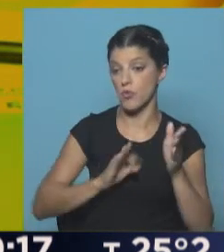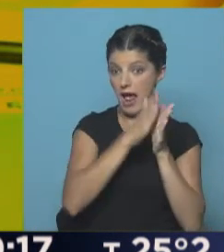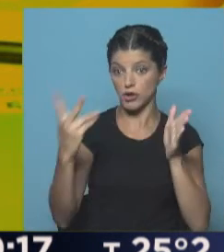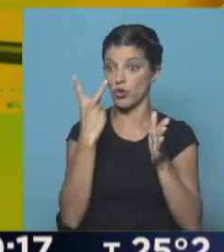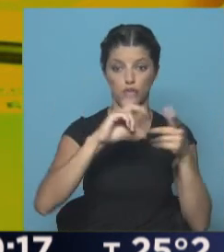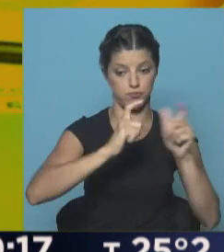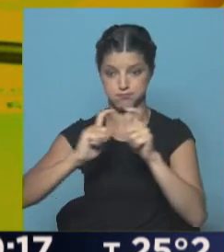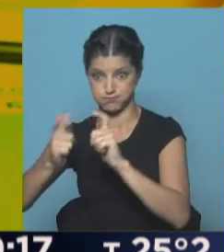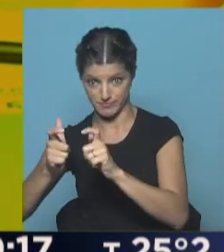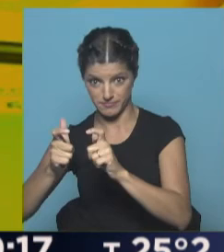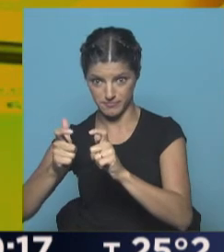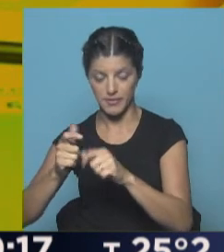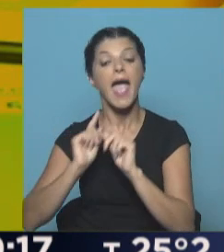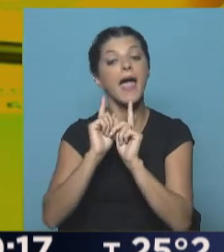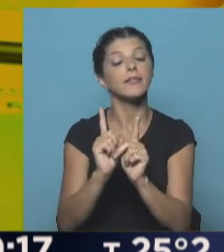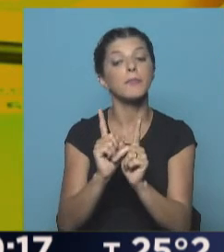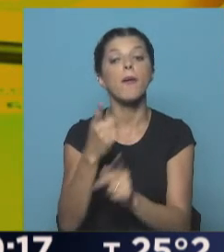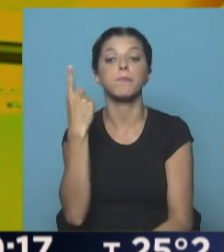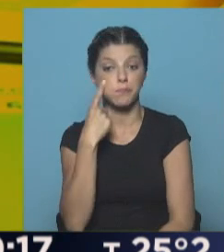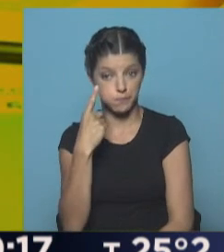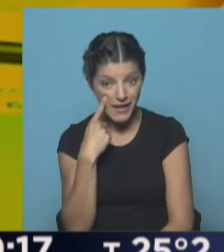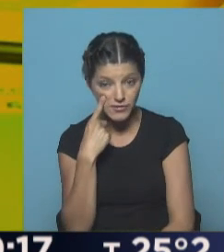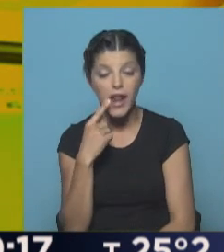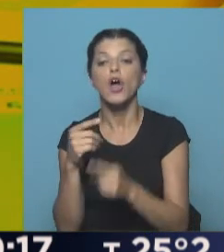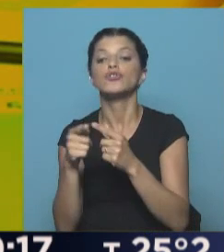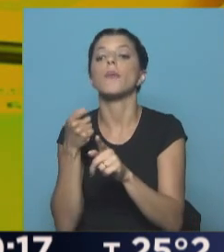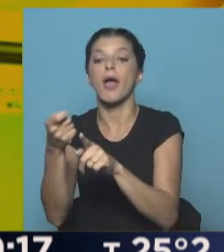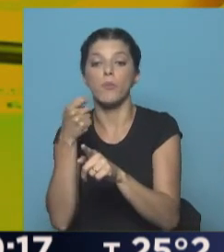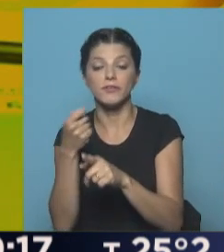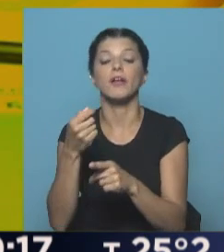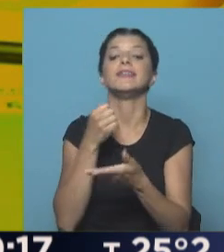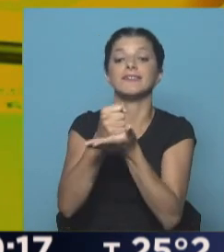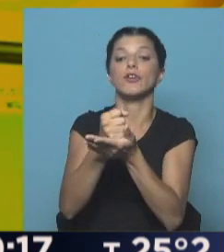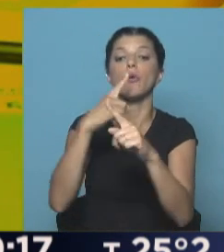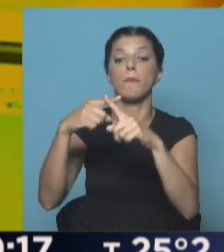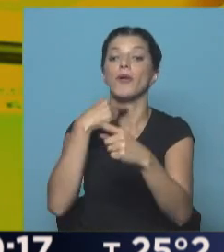que es la que rige para establecer el aumento en las jubilaciones y en la asignación universal por hijo.